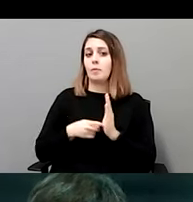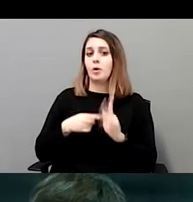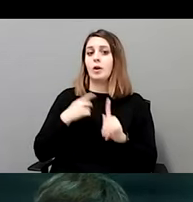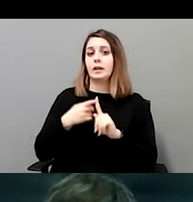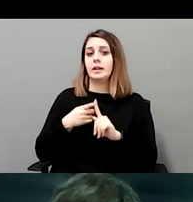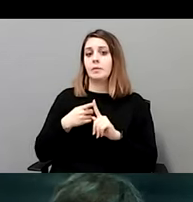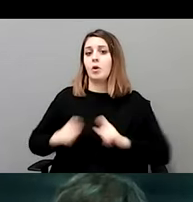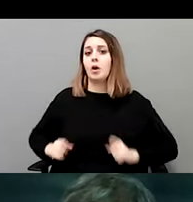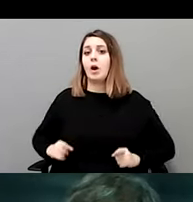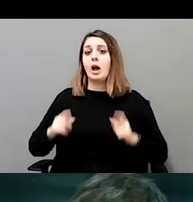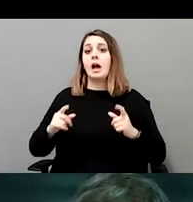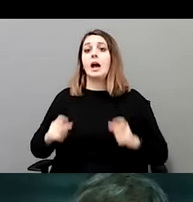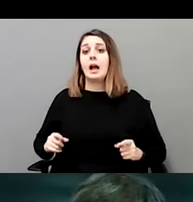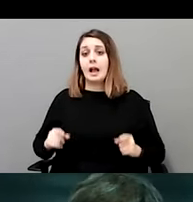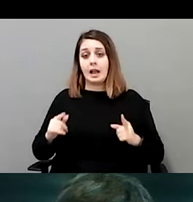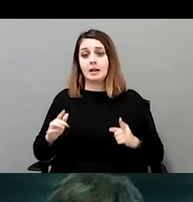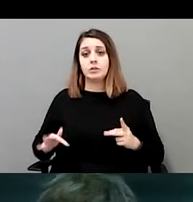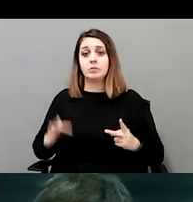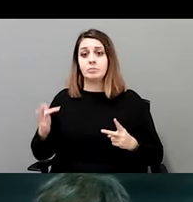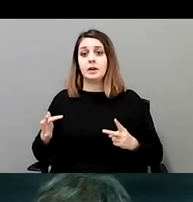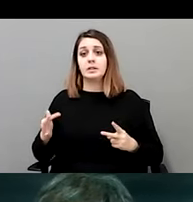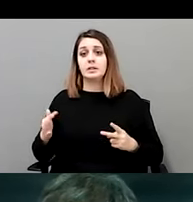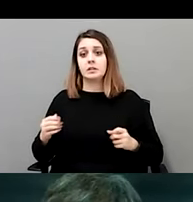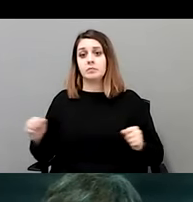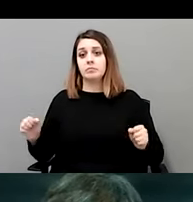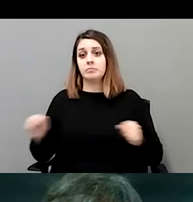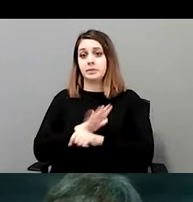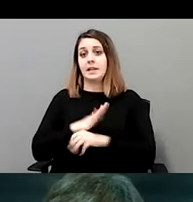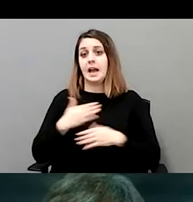frente a los costes y cubriendo